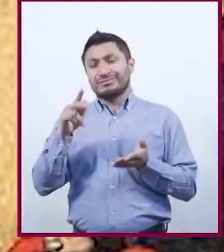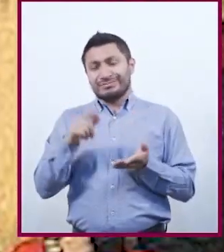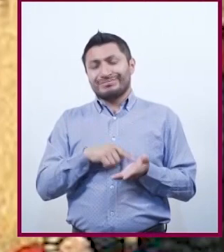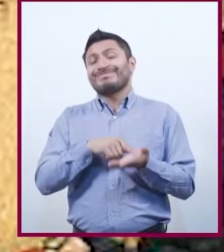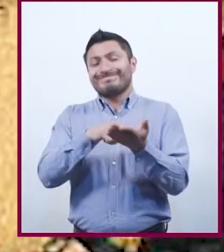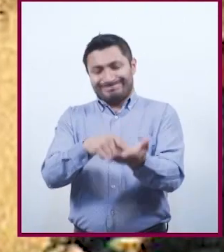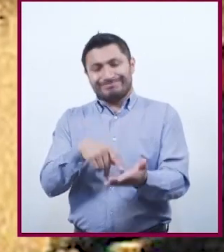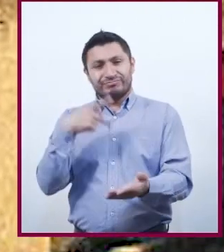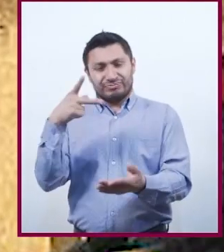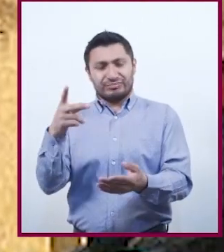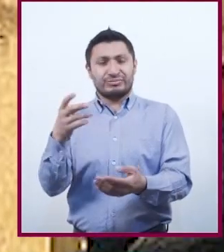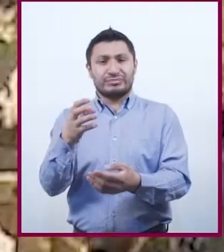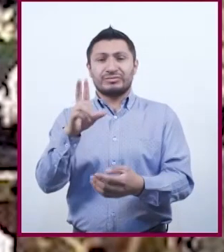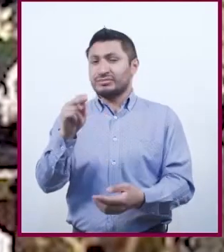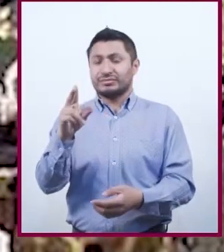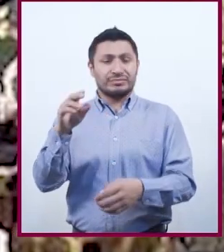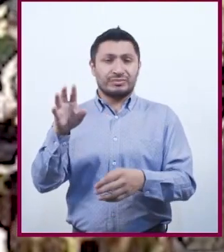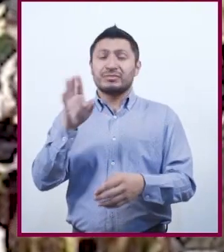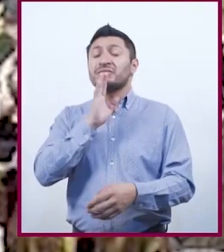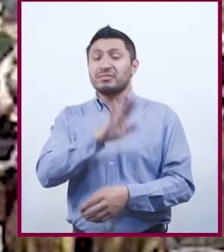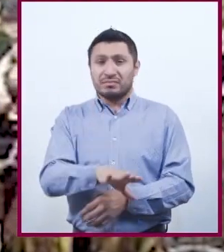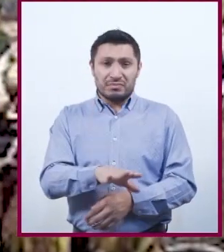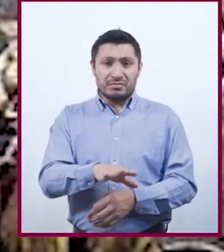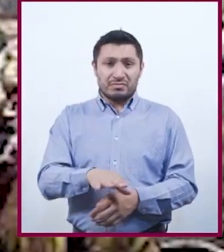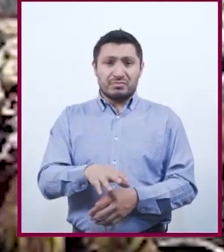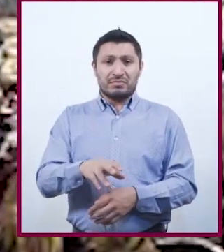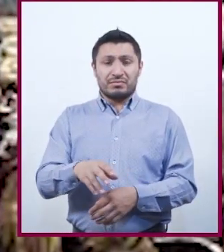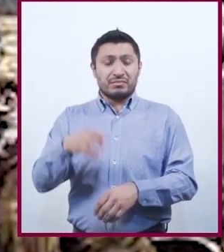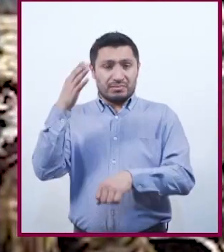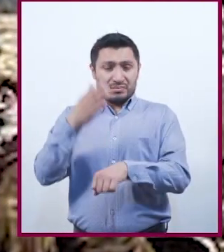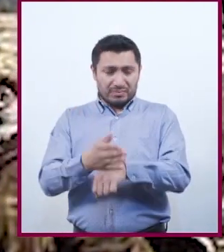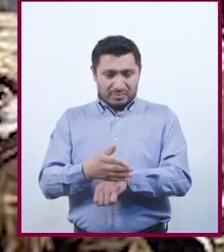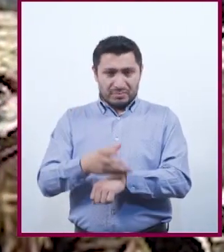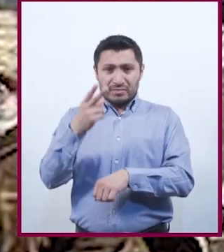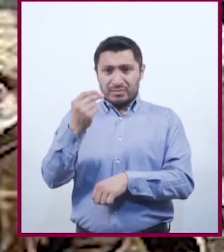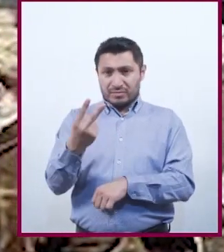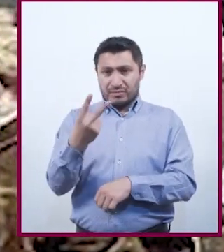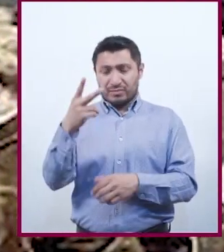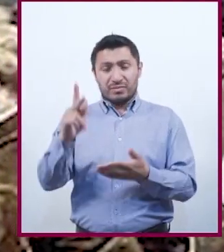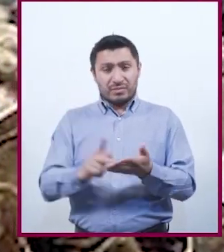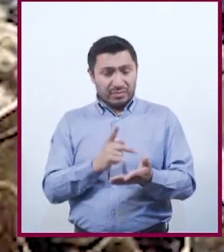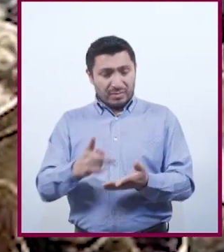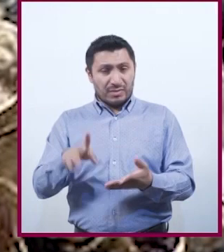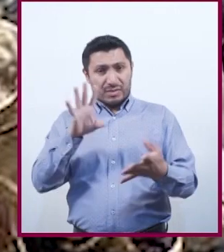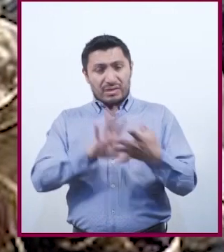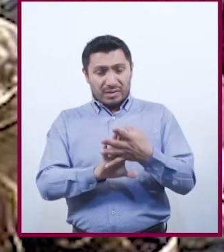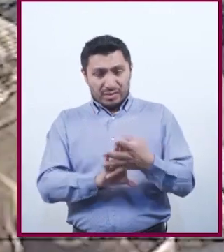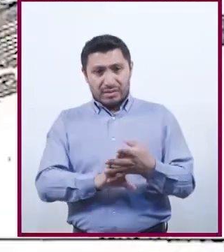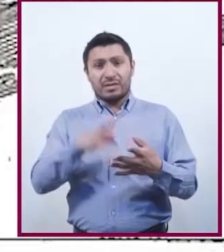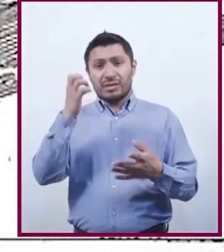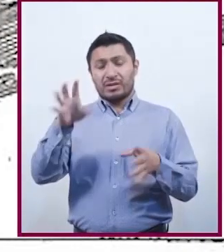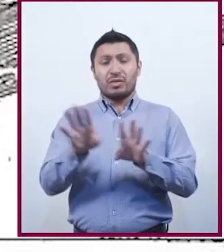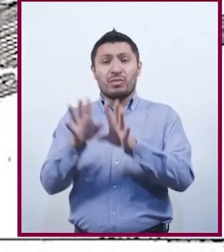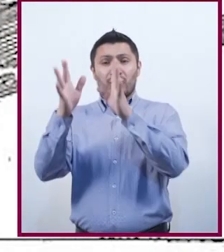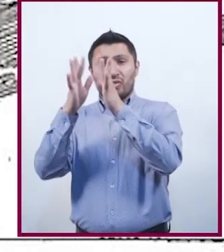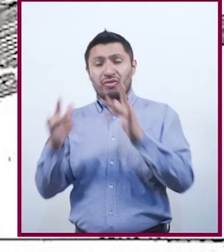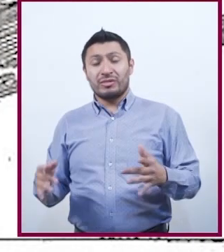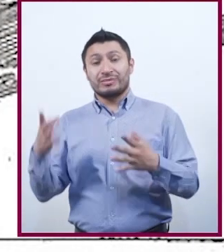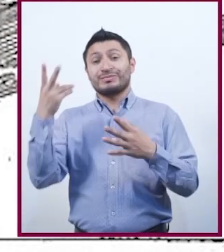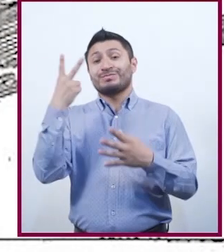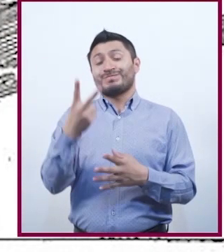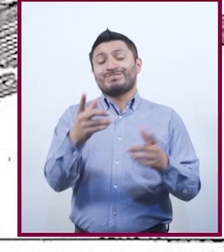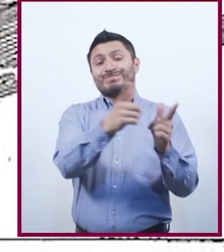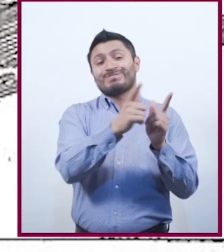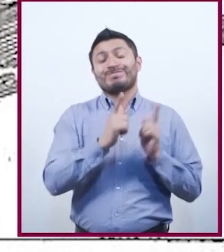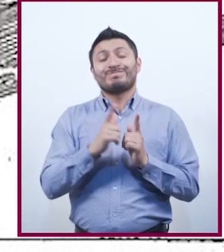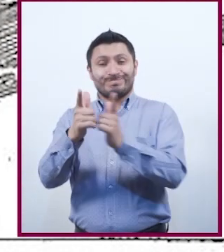pruebas de la inocencia de Dreyfus, el capitán fue condenado en un par de ocasiones, situación que, prácticamente, dividió a Francia